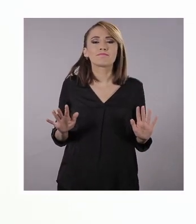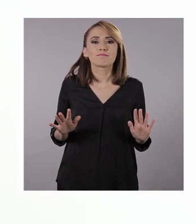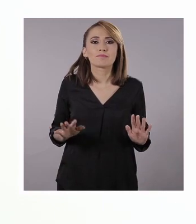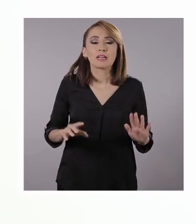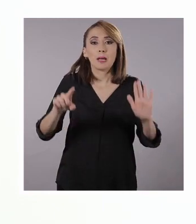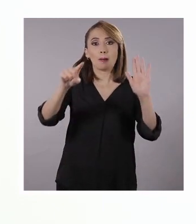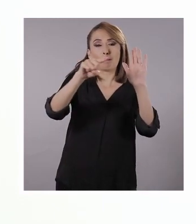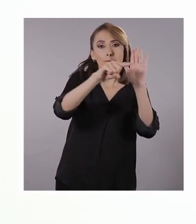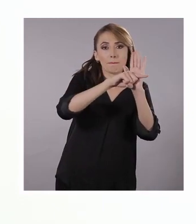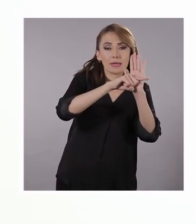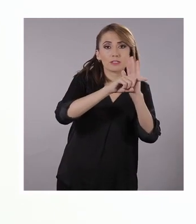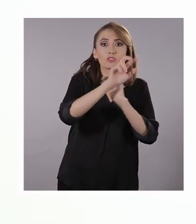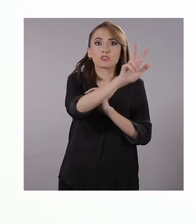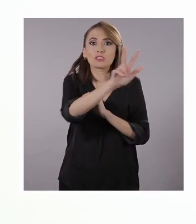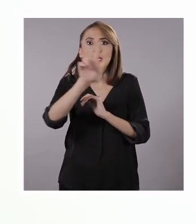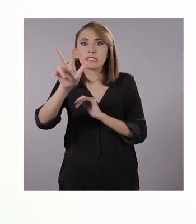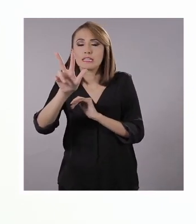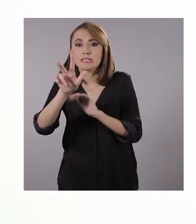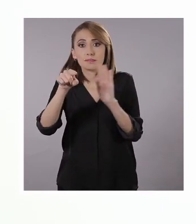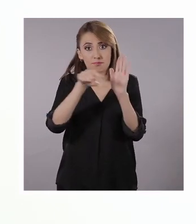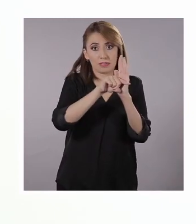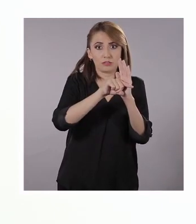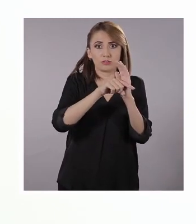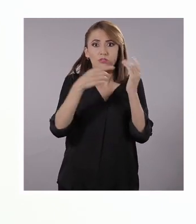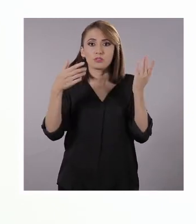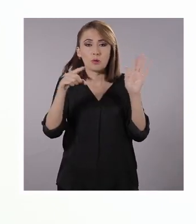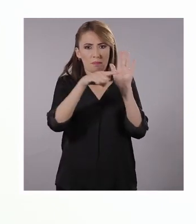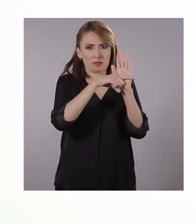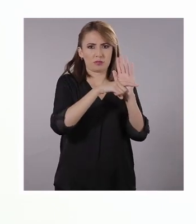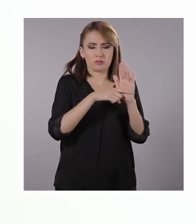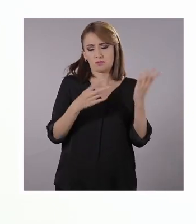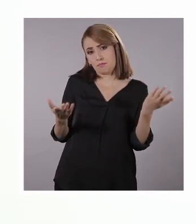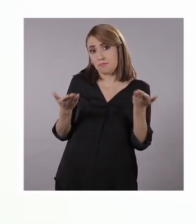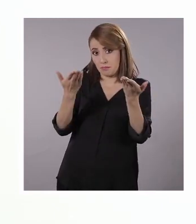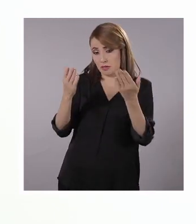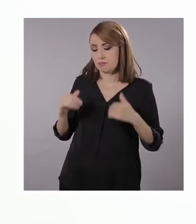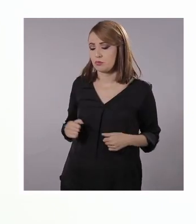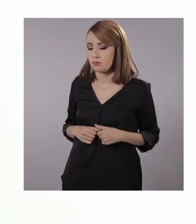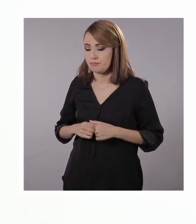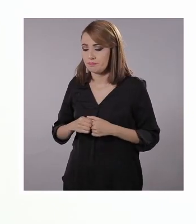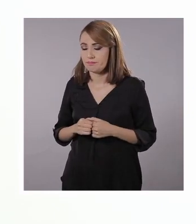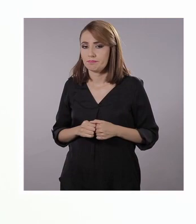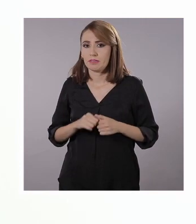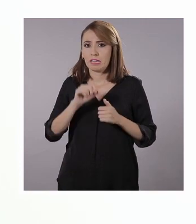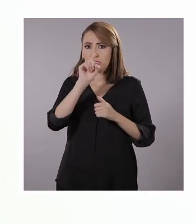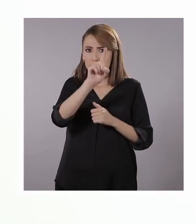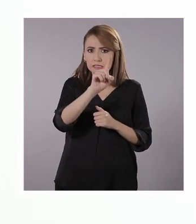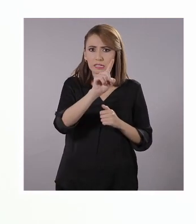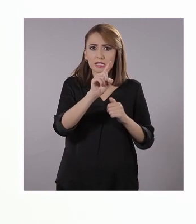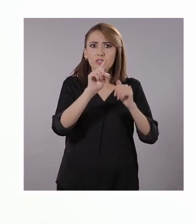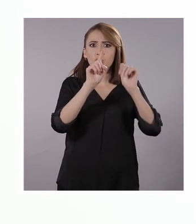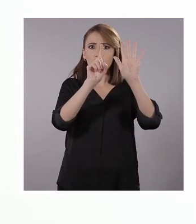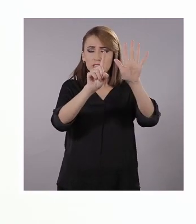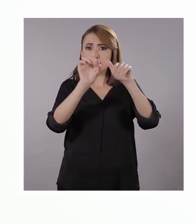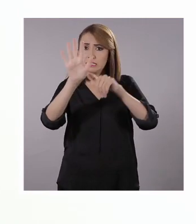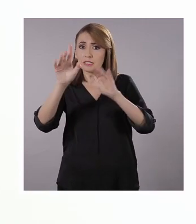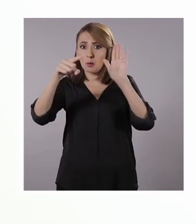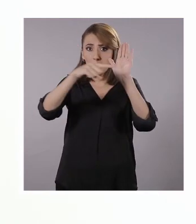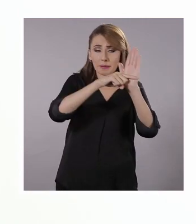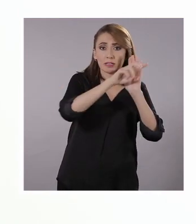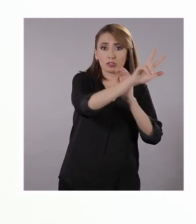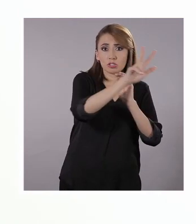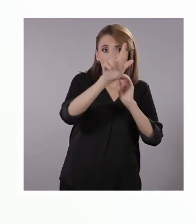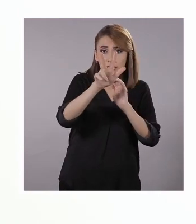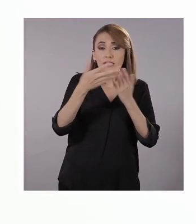Menos 33. Ok, correcto. Será correcto. Veamos. 165